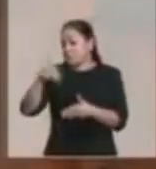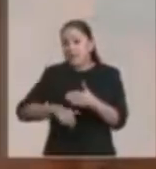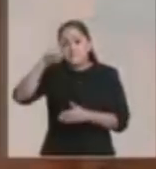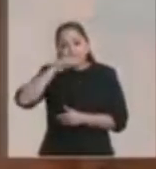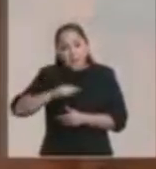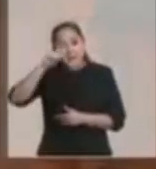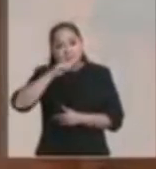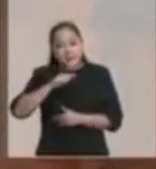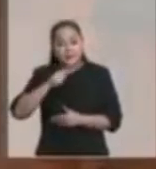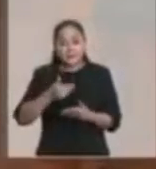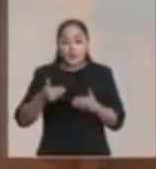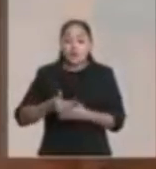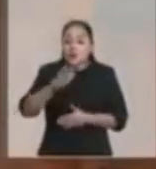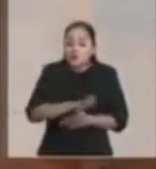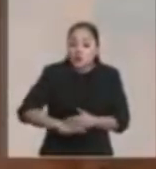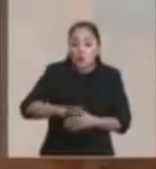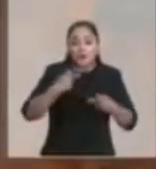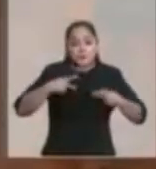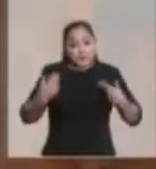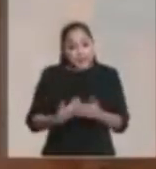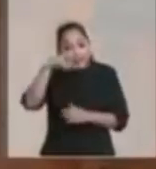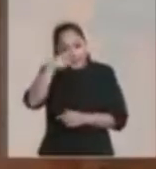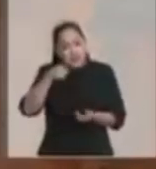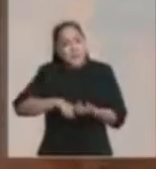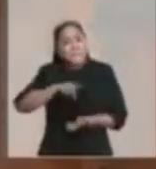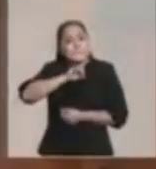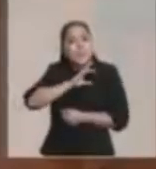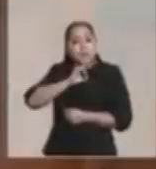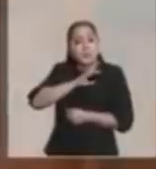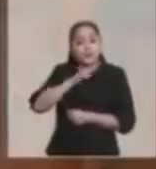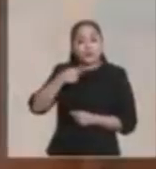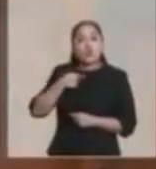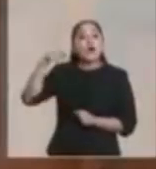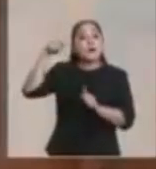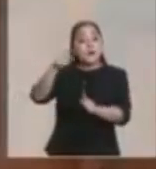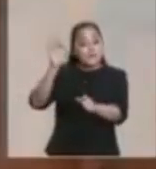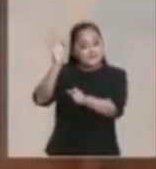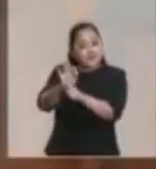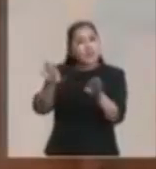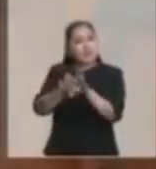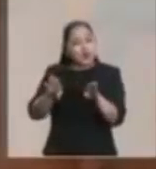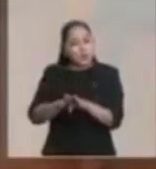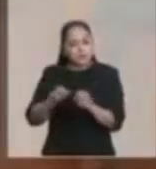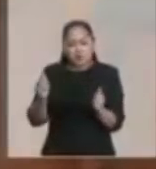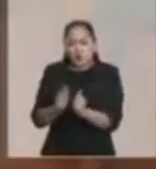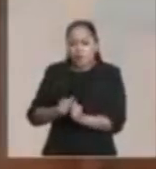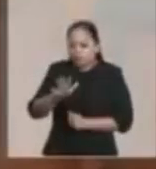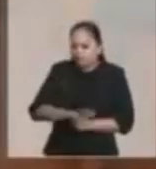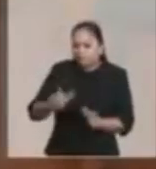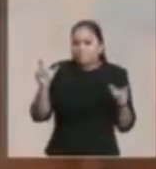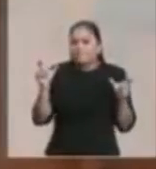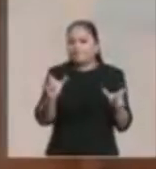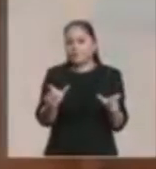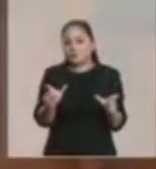miedo que nunca. Te voy a defender a ti a través de mis propuestas de seguridad. a través de darte seguridad. Primero,